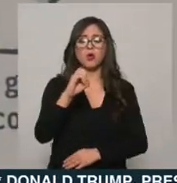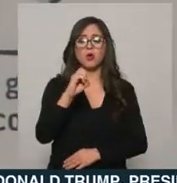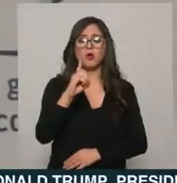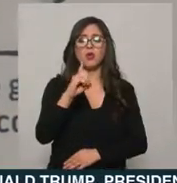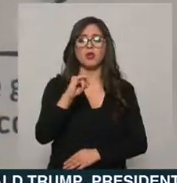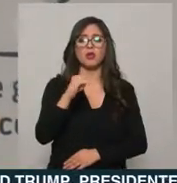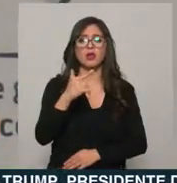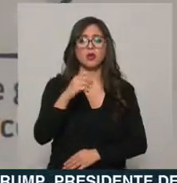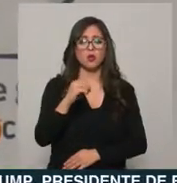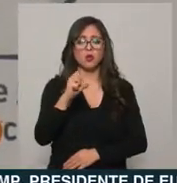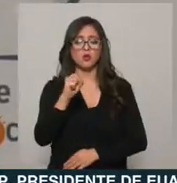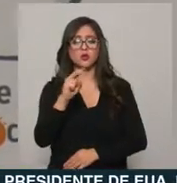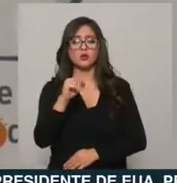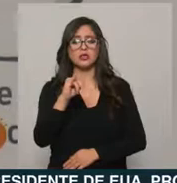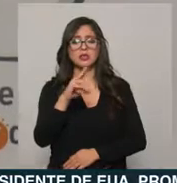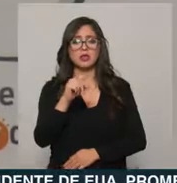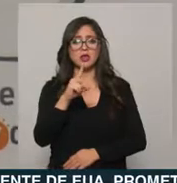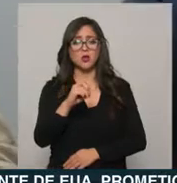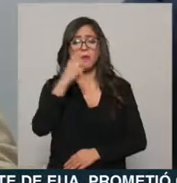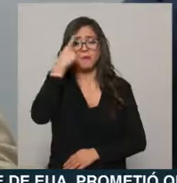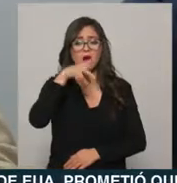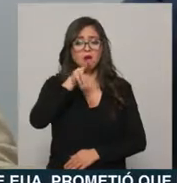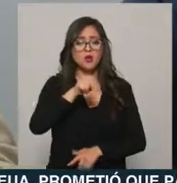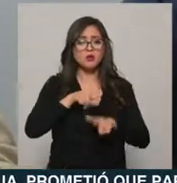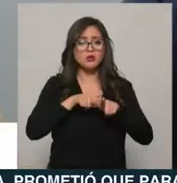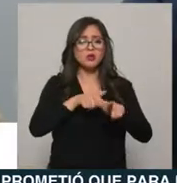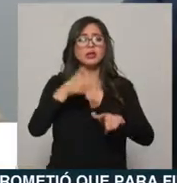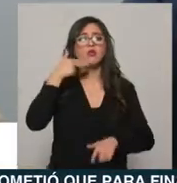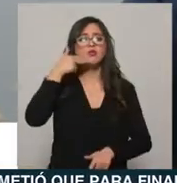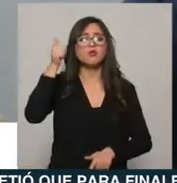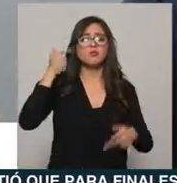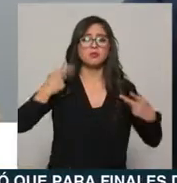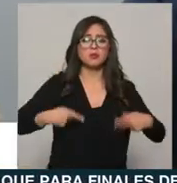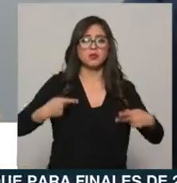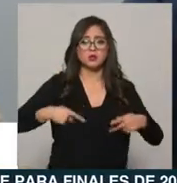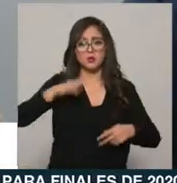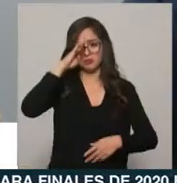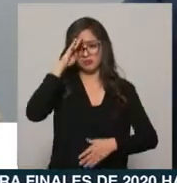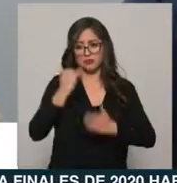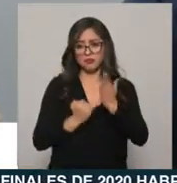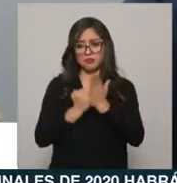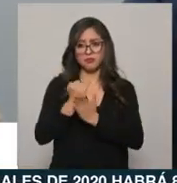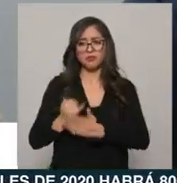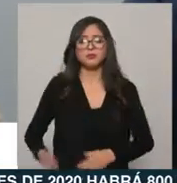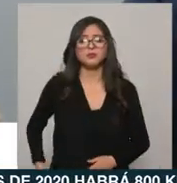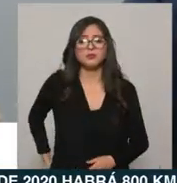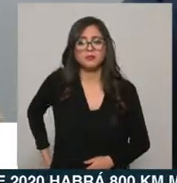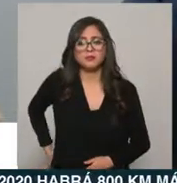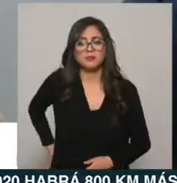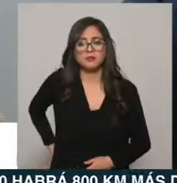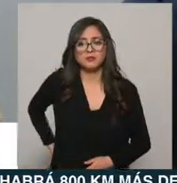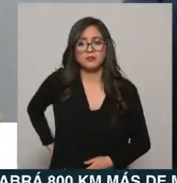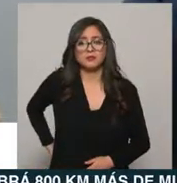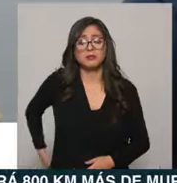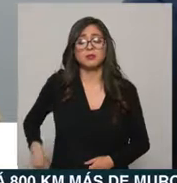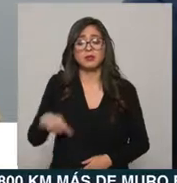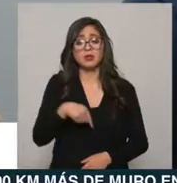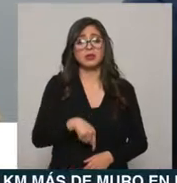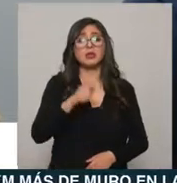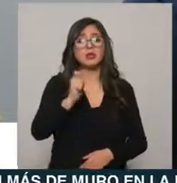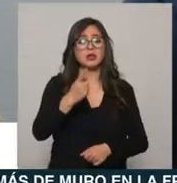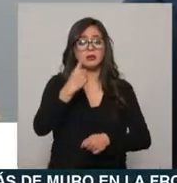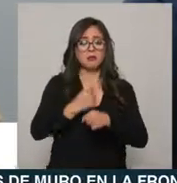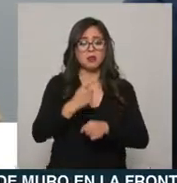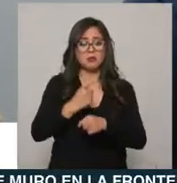de prevenir y erradicar esta problemática. Esta estrategia consiste, en esta primera etapa, en la aplicación de una encuesta